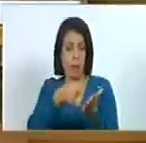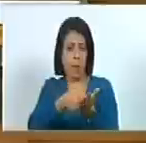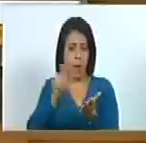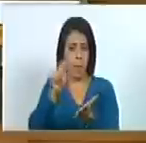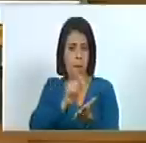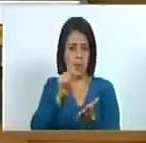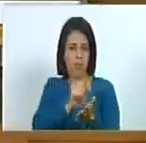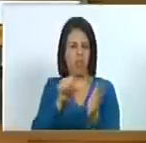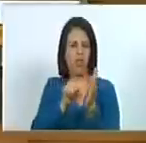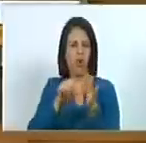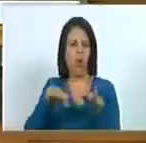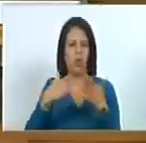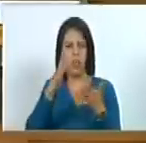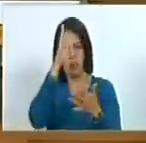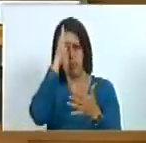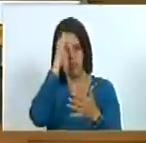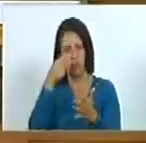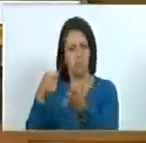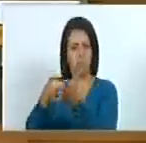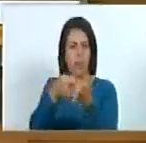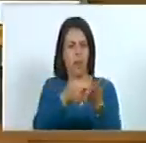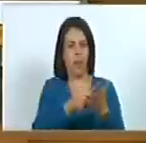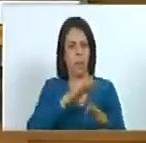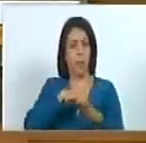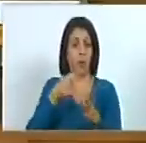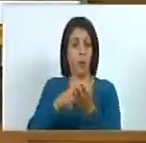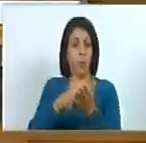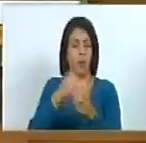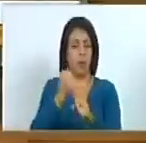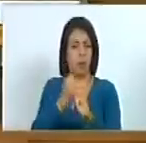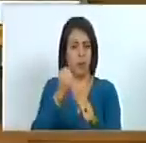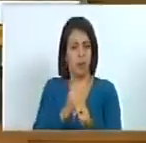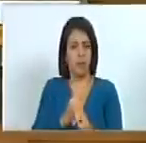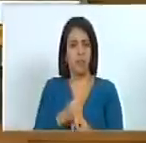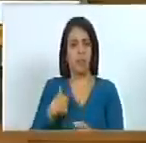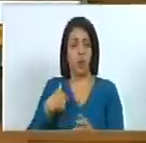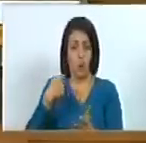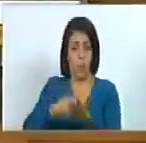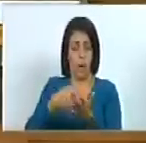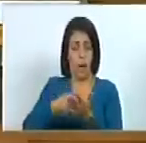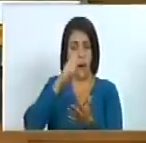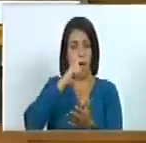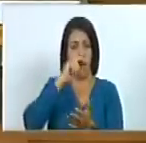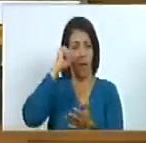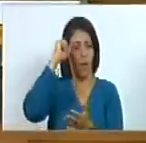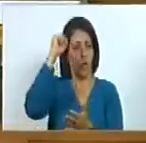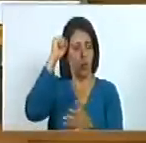ver, ¿de dónde va a sacar la plata Manuel Rosales? Porque el salario de los trabajadores de Rosales lo paga Nicolás Maduro.